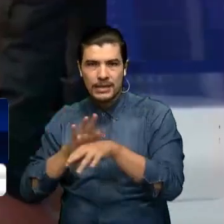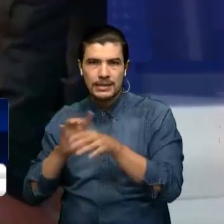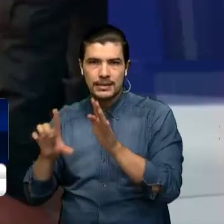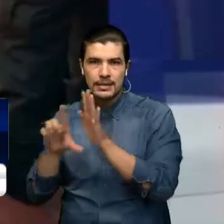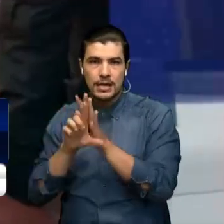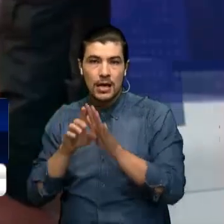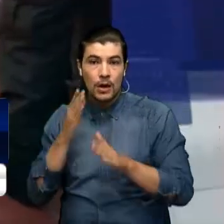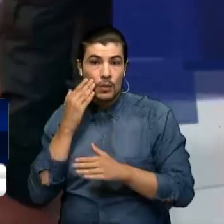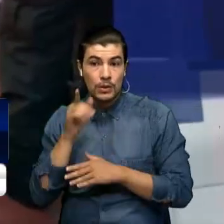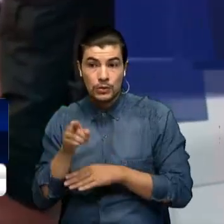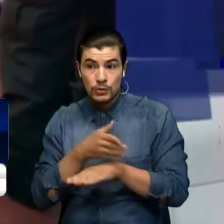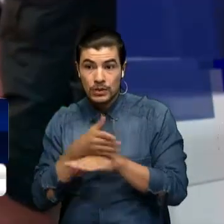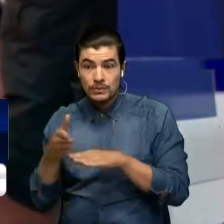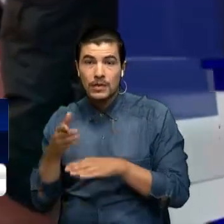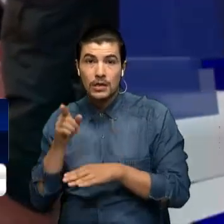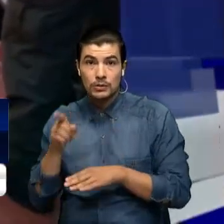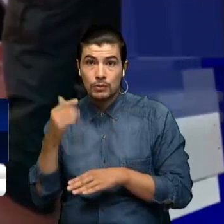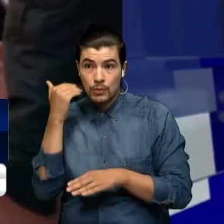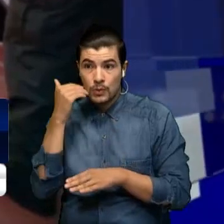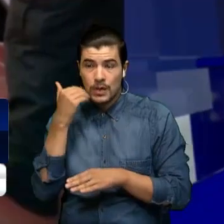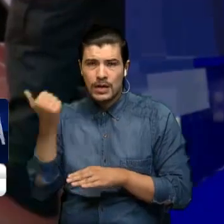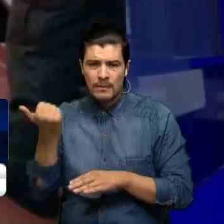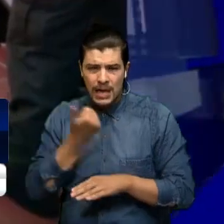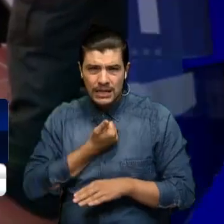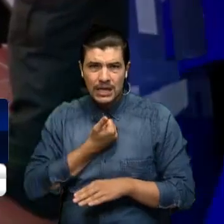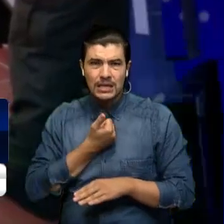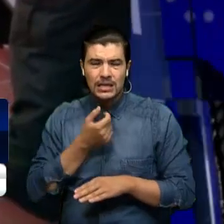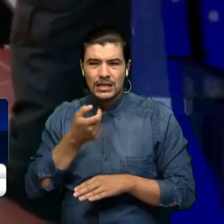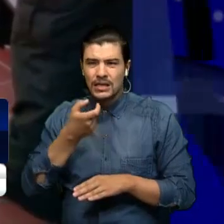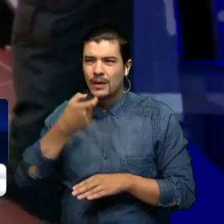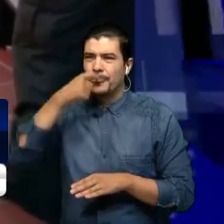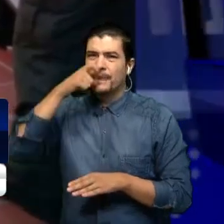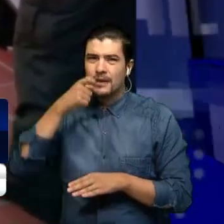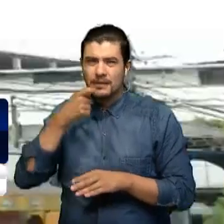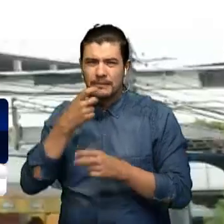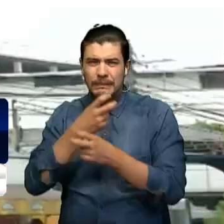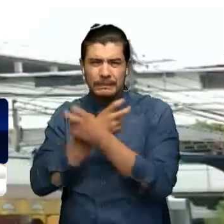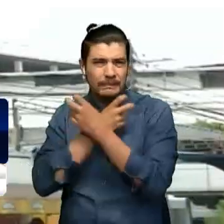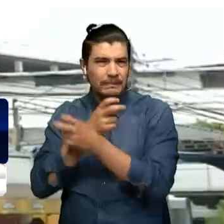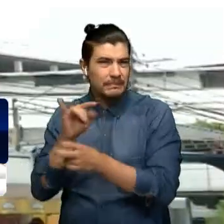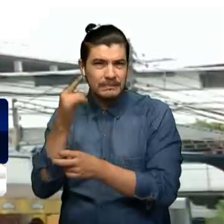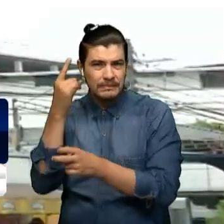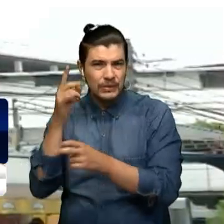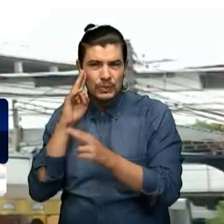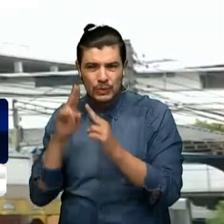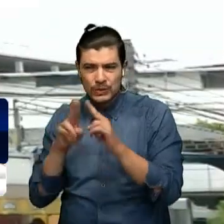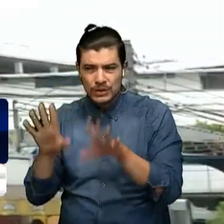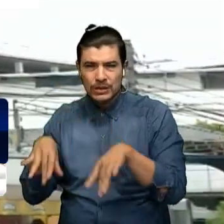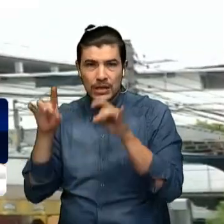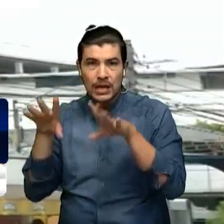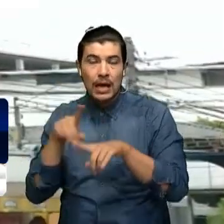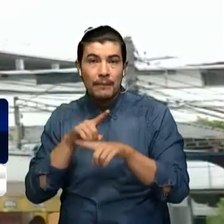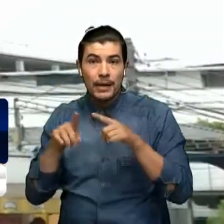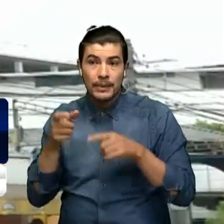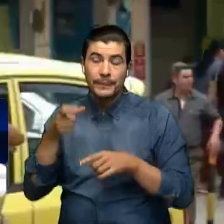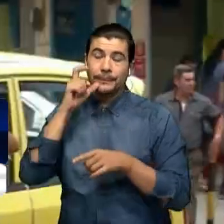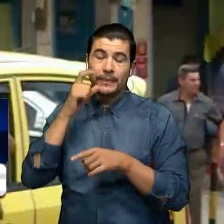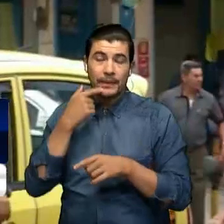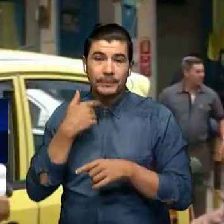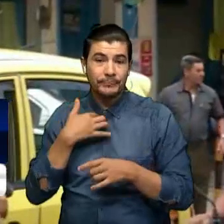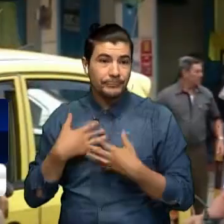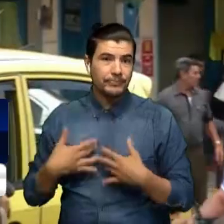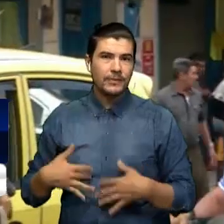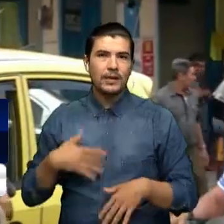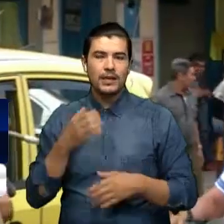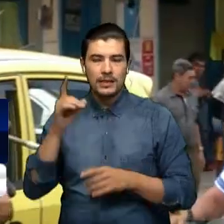cometer el crimen la mujer intenta quitarse la vida ingiriendo una sustancia desconocida sin embargo ésta no le habría hecho efecto y decide